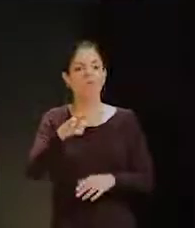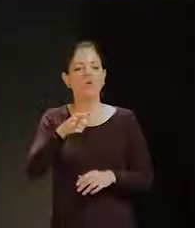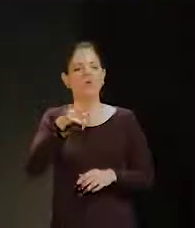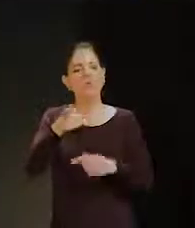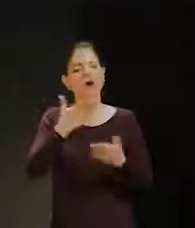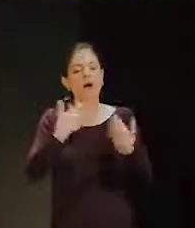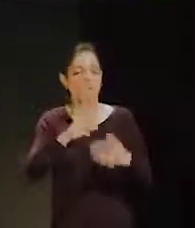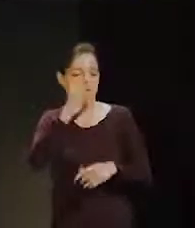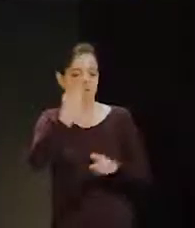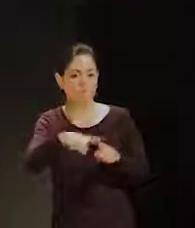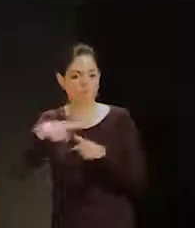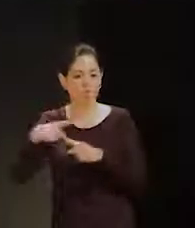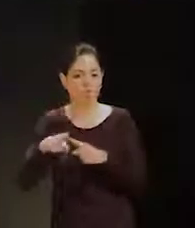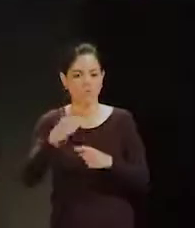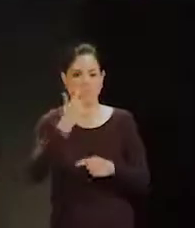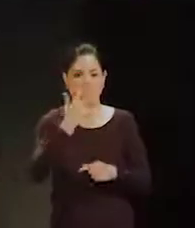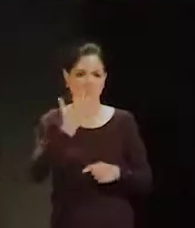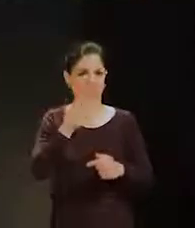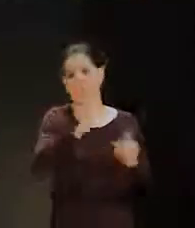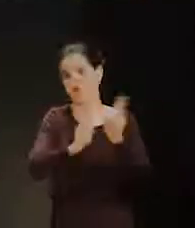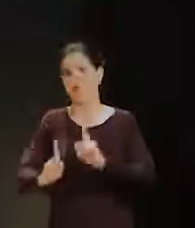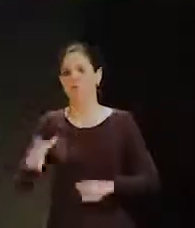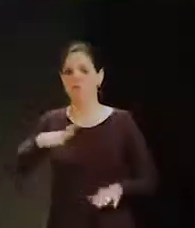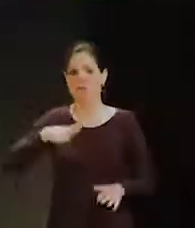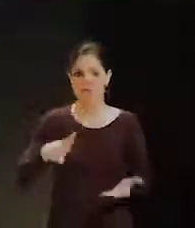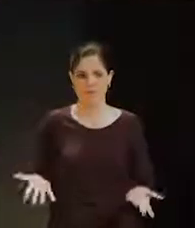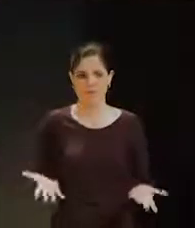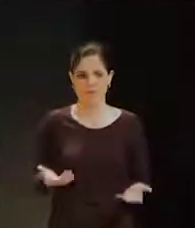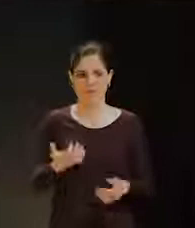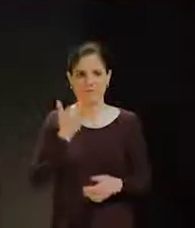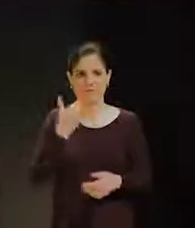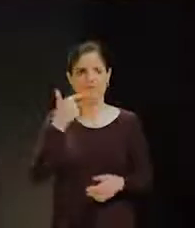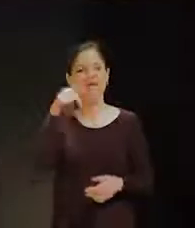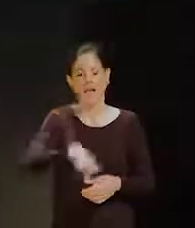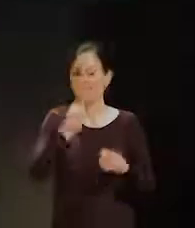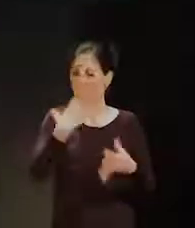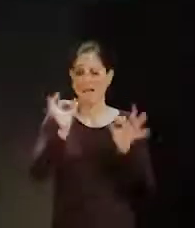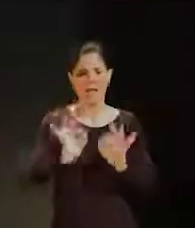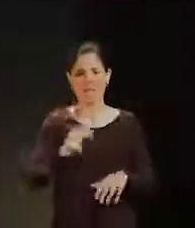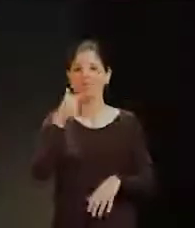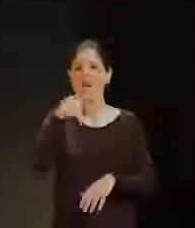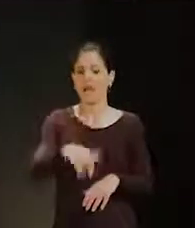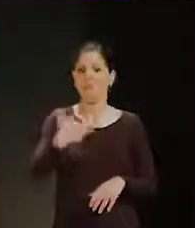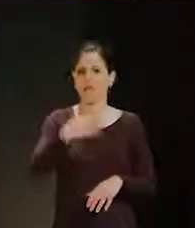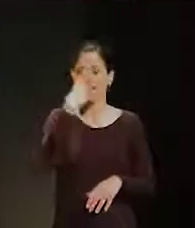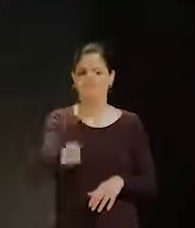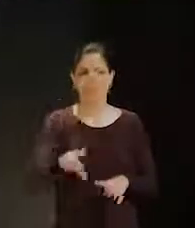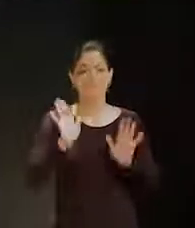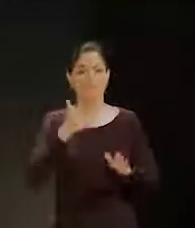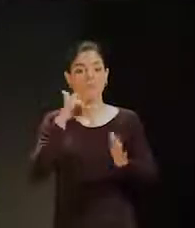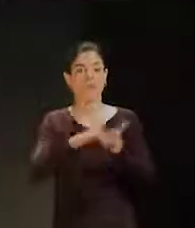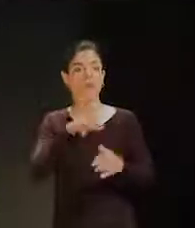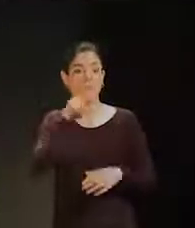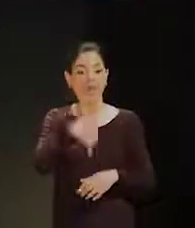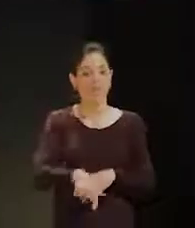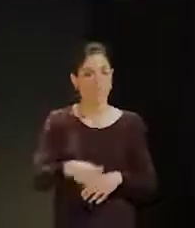otras cosas, es como, no, por favor, está aquí, aquí está bien, aquí te puede entender. Y si tú vas a